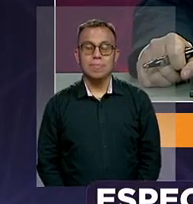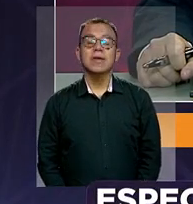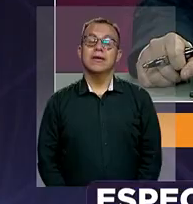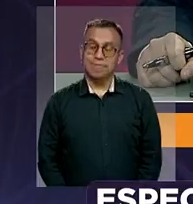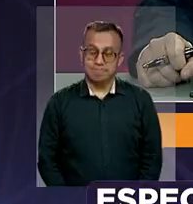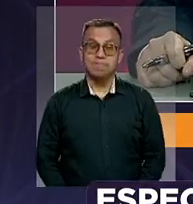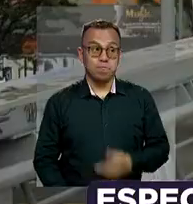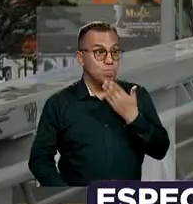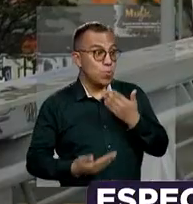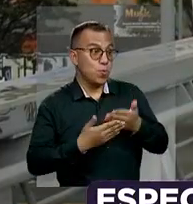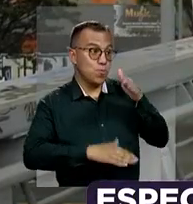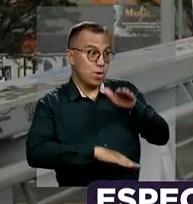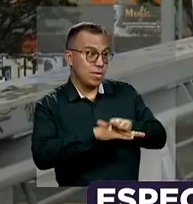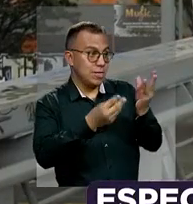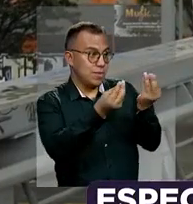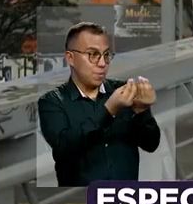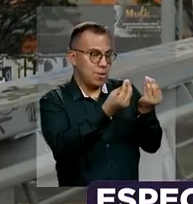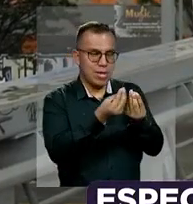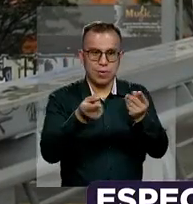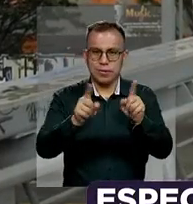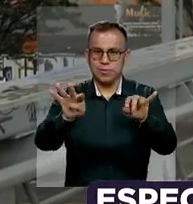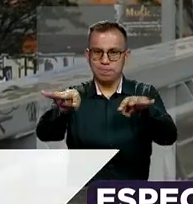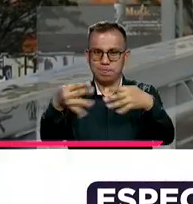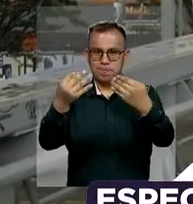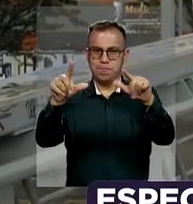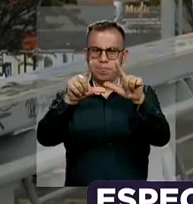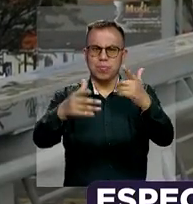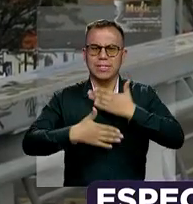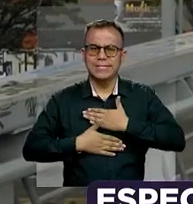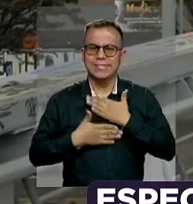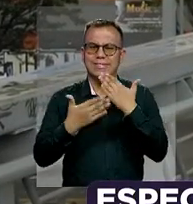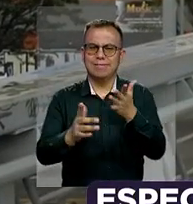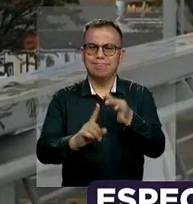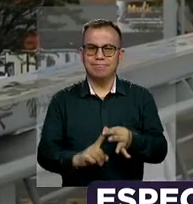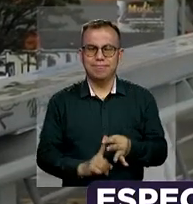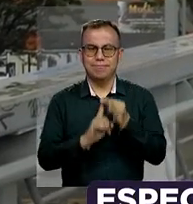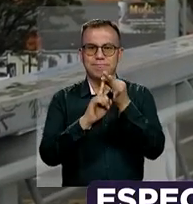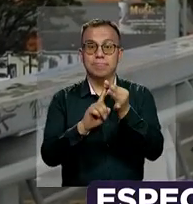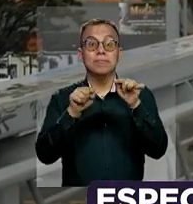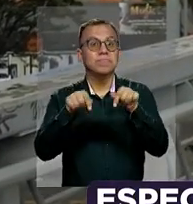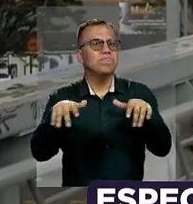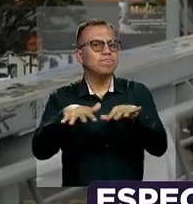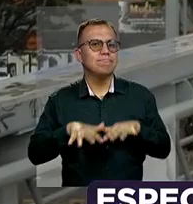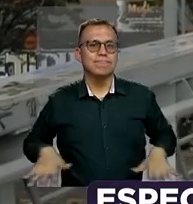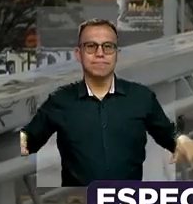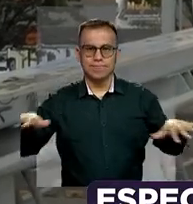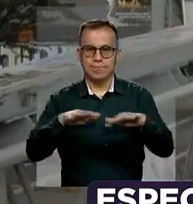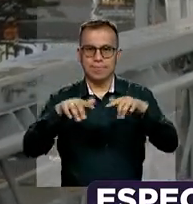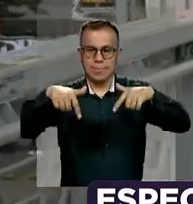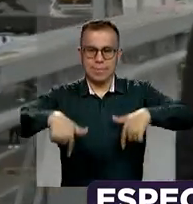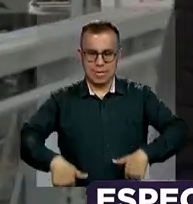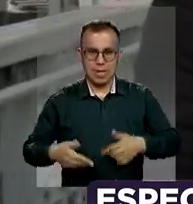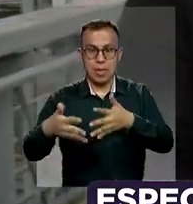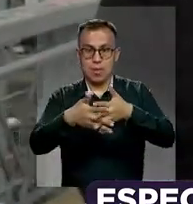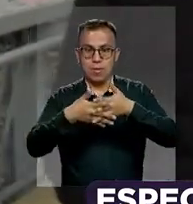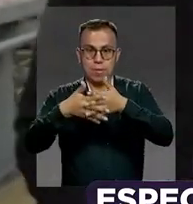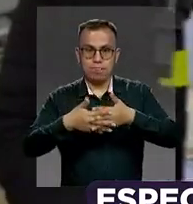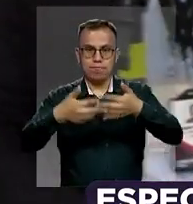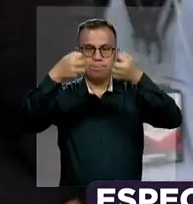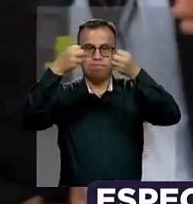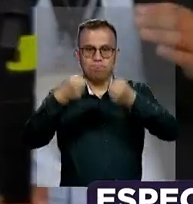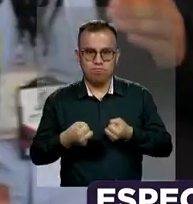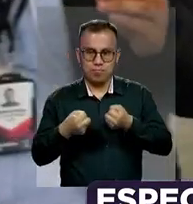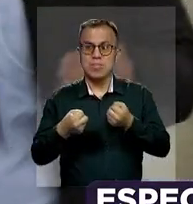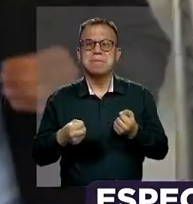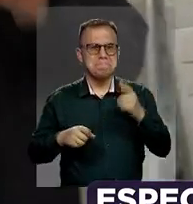Muy buenas tardes, compañeros televidentes, para todos un saludo muy especial. Nosotros nos encontramos en el portal de las Américas,